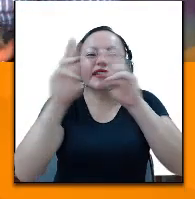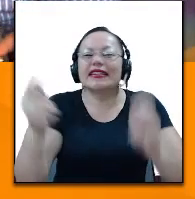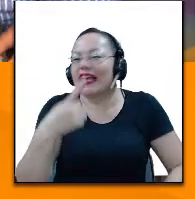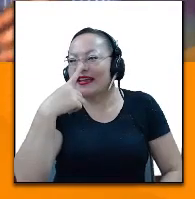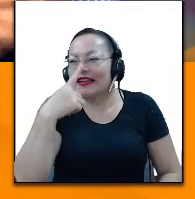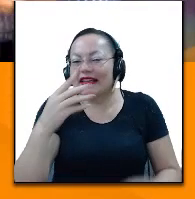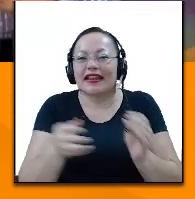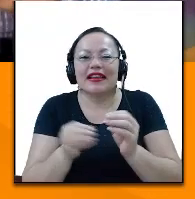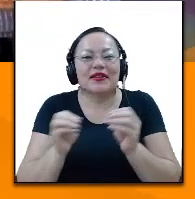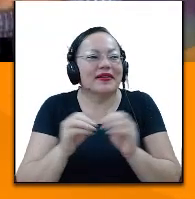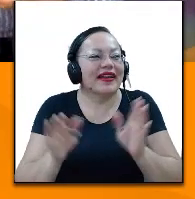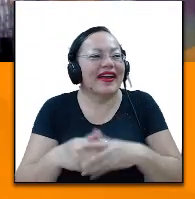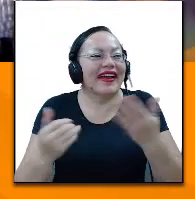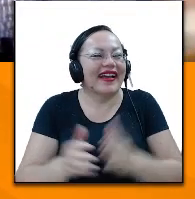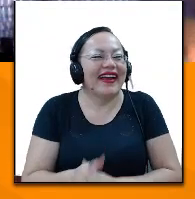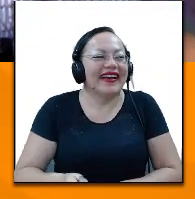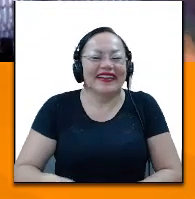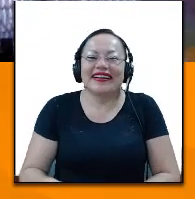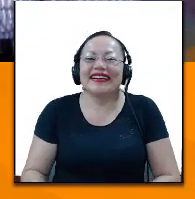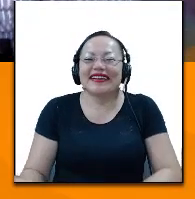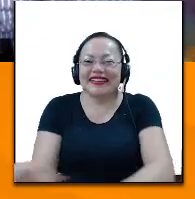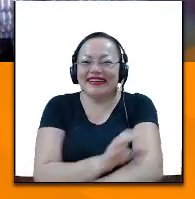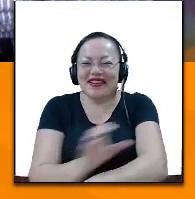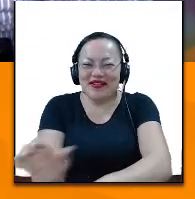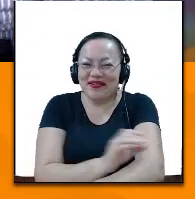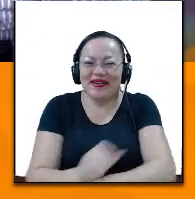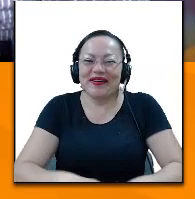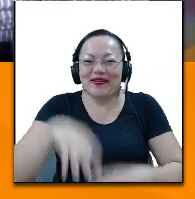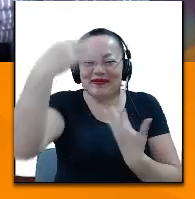se prepara con su computador portátil de hojas.